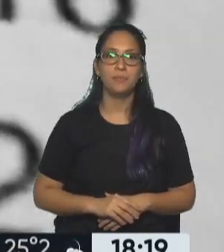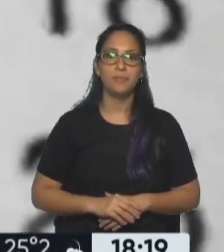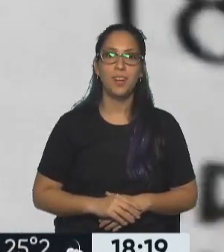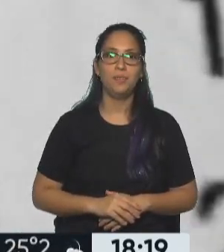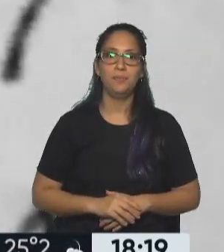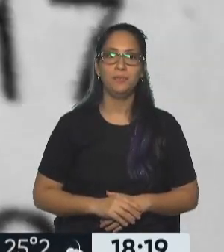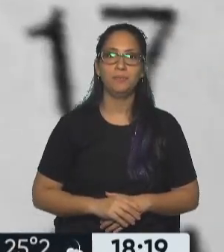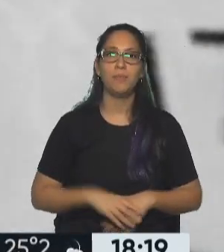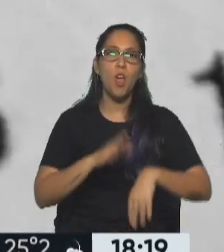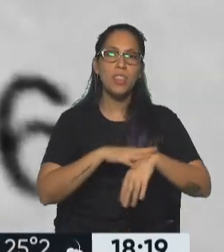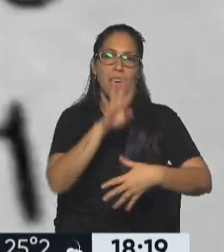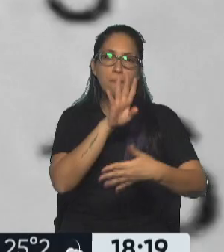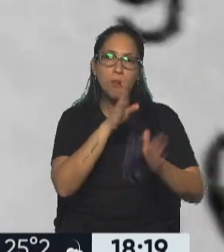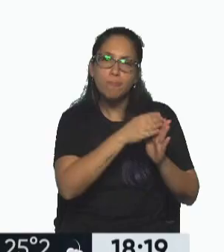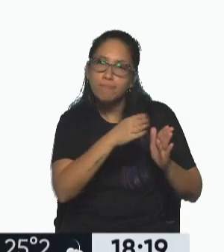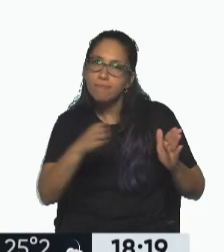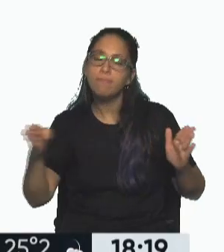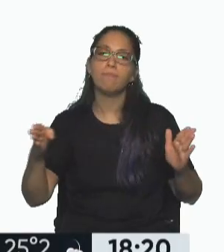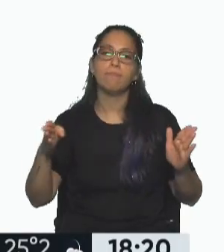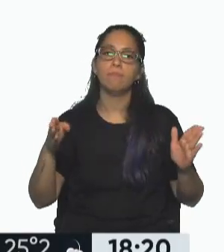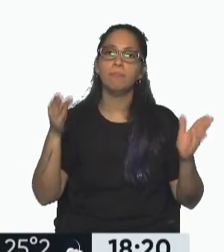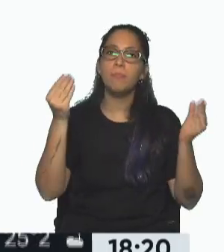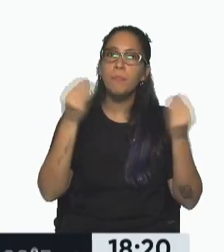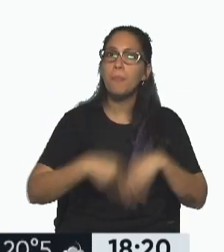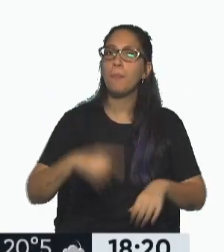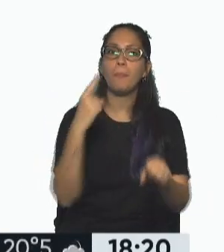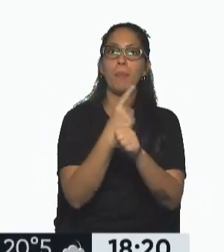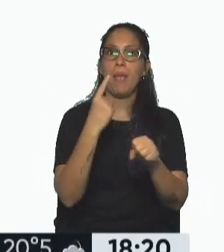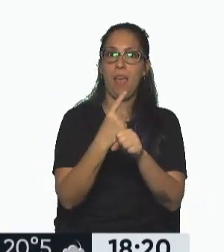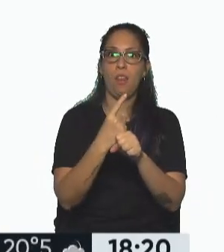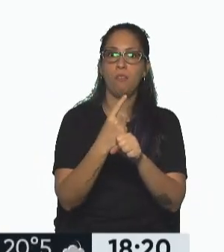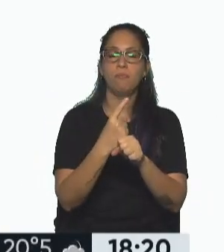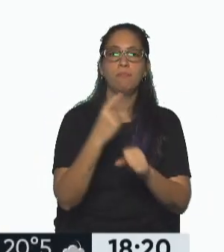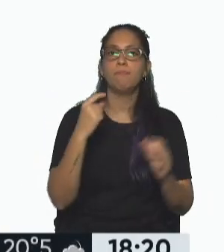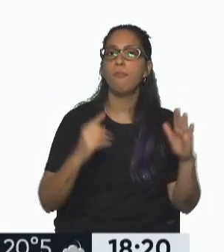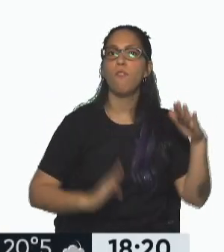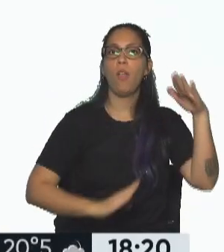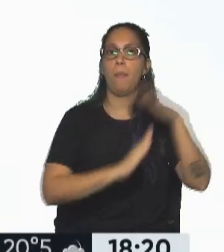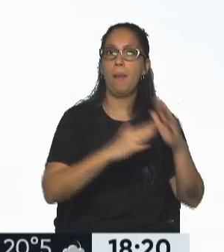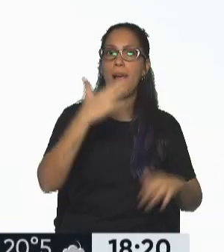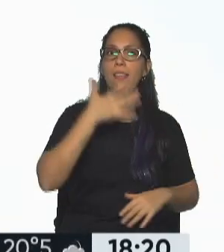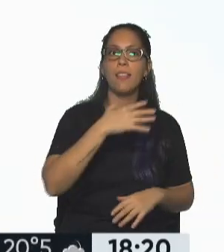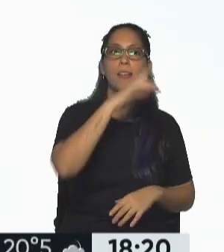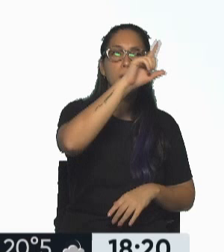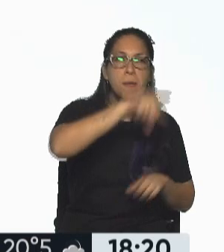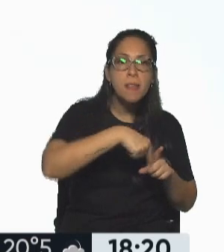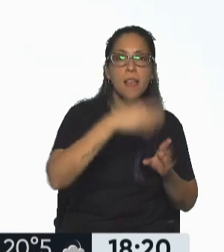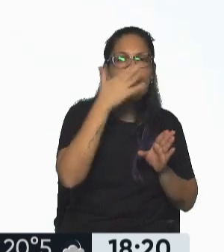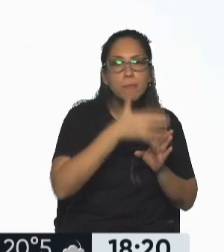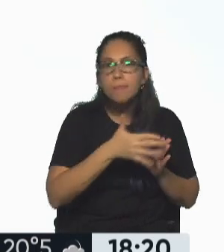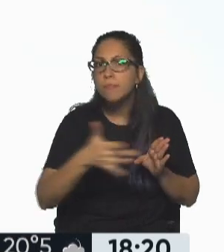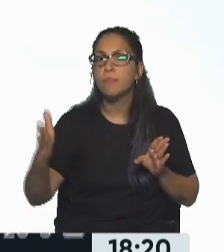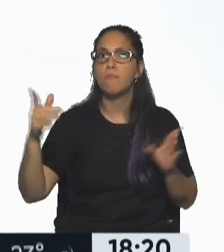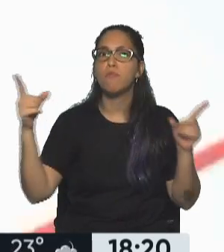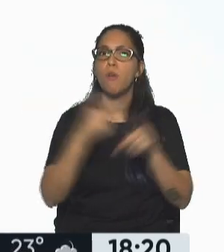Brevemente una cronología de los hechos. Partimos de un antecedente muy importante, que es clave para comprender por qué luego se sucedieron los problemas